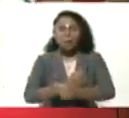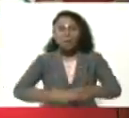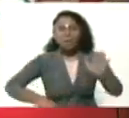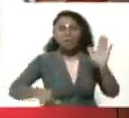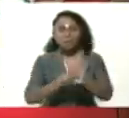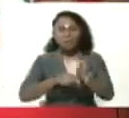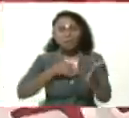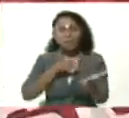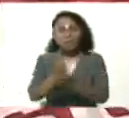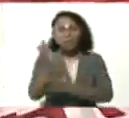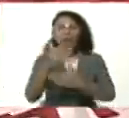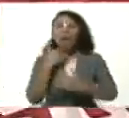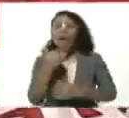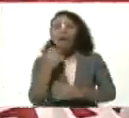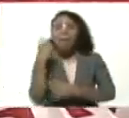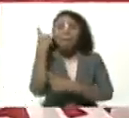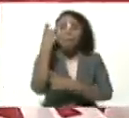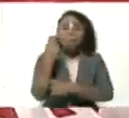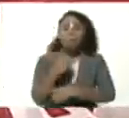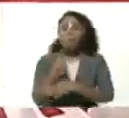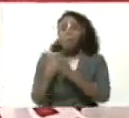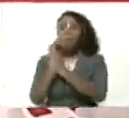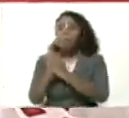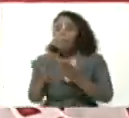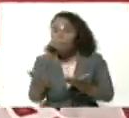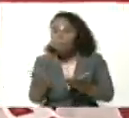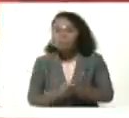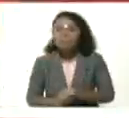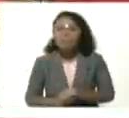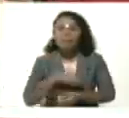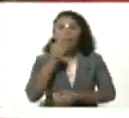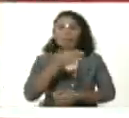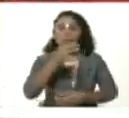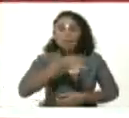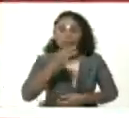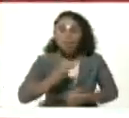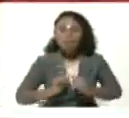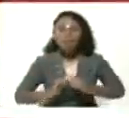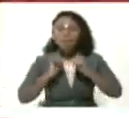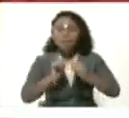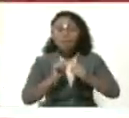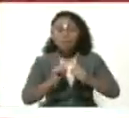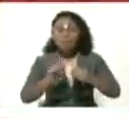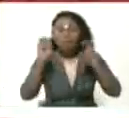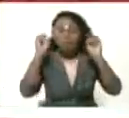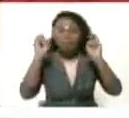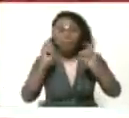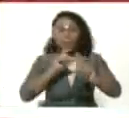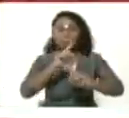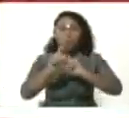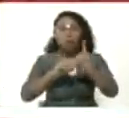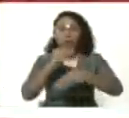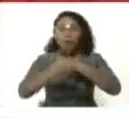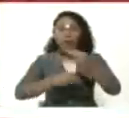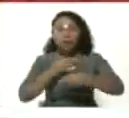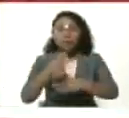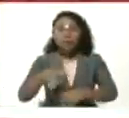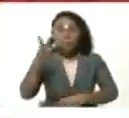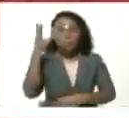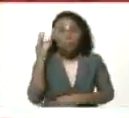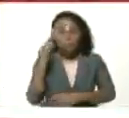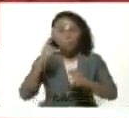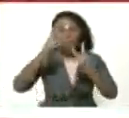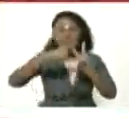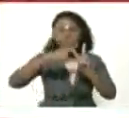lealtad. Si hay alguna pregunta, por favor. Hola, buenas tardes. Iniciamos la ronda de preguntas y la primera la realiza Graya Casella